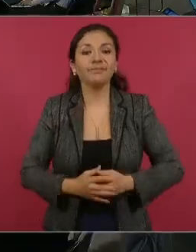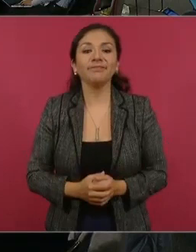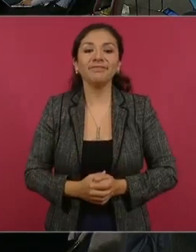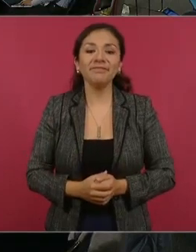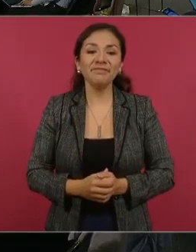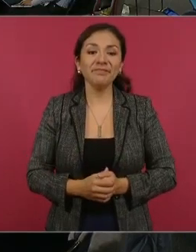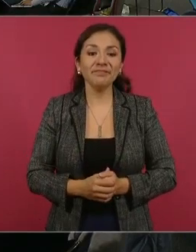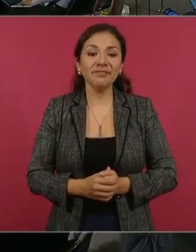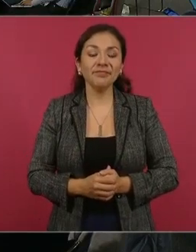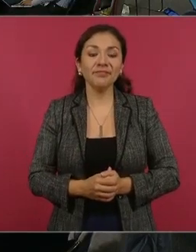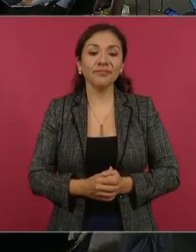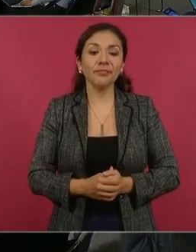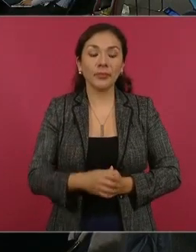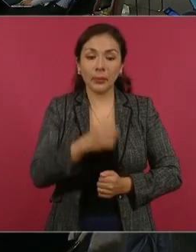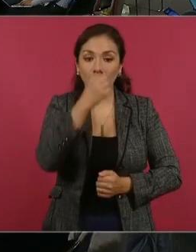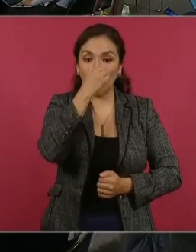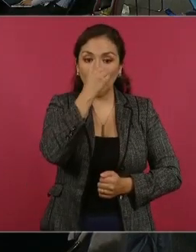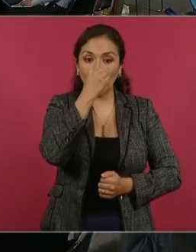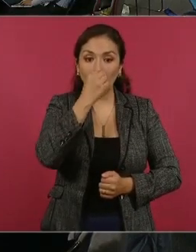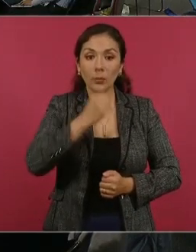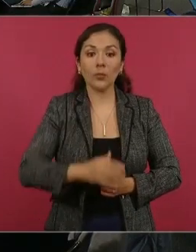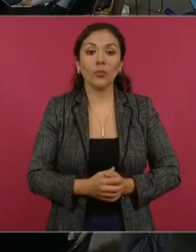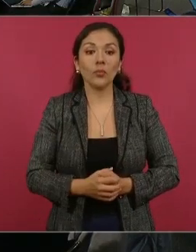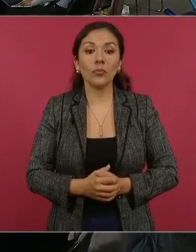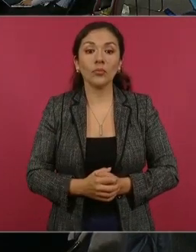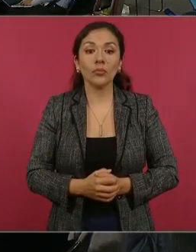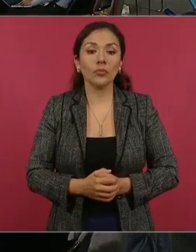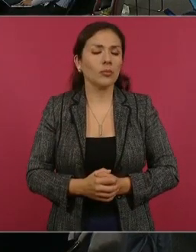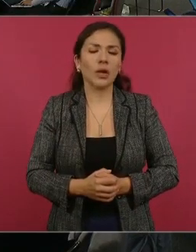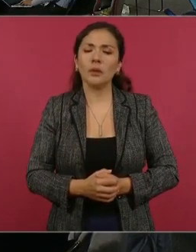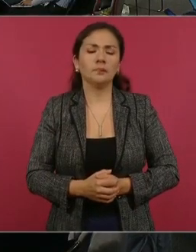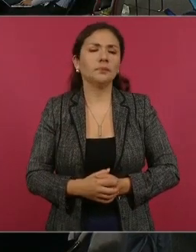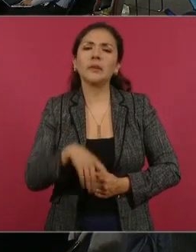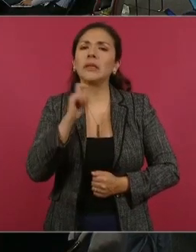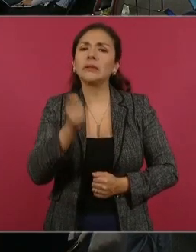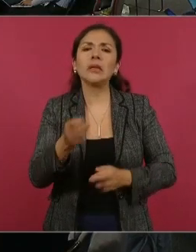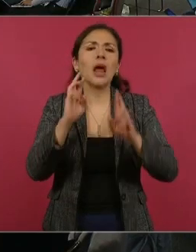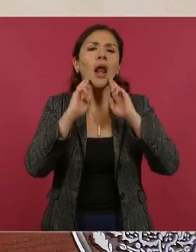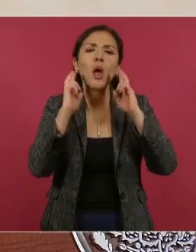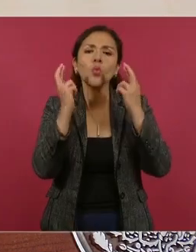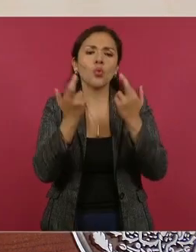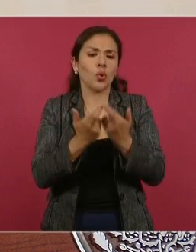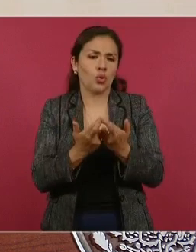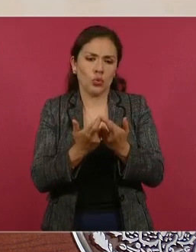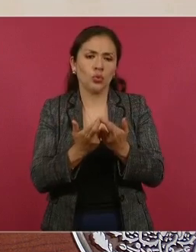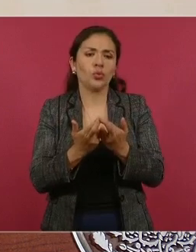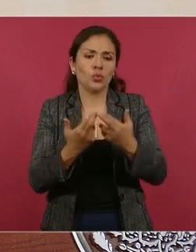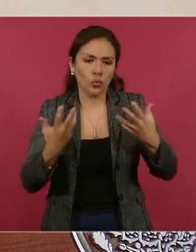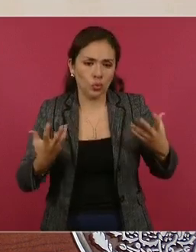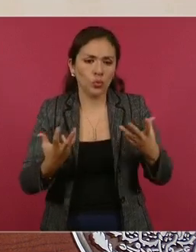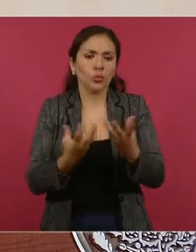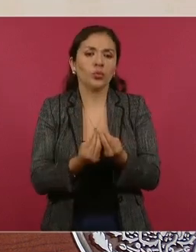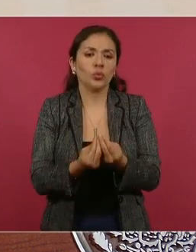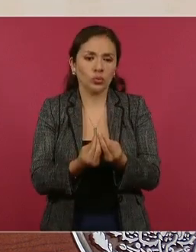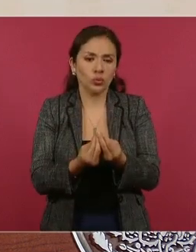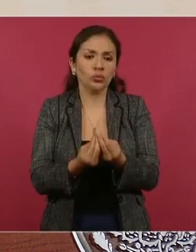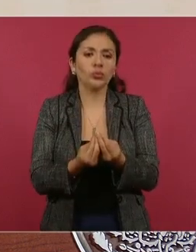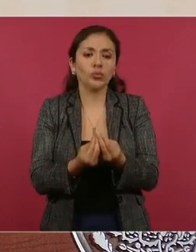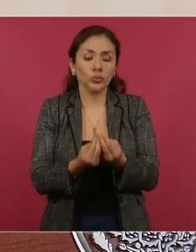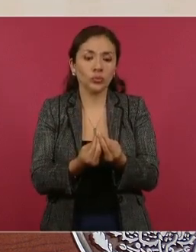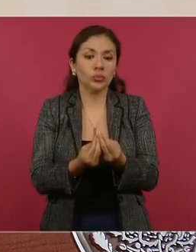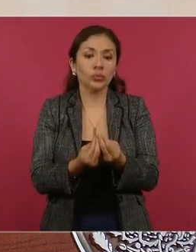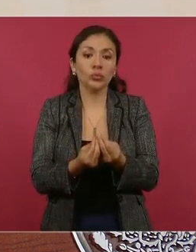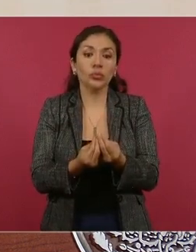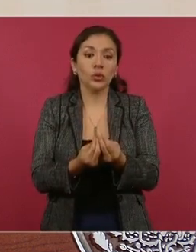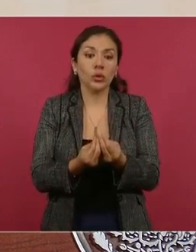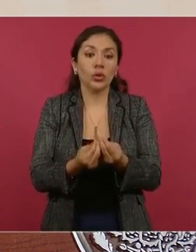No, no, es una reunión entre todos, sí, sí, y no